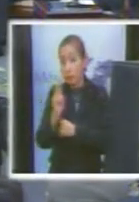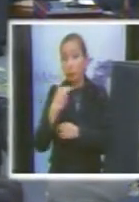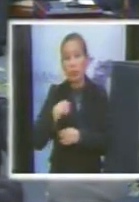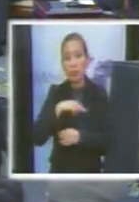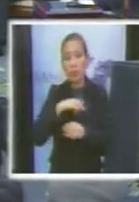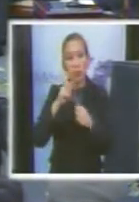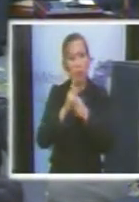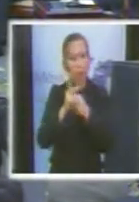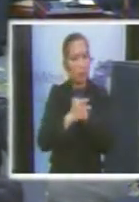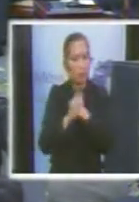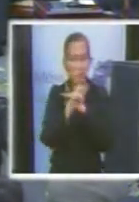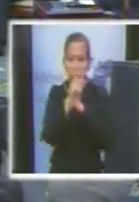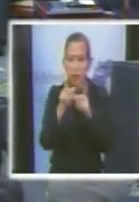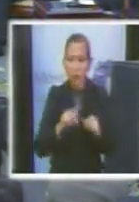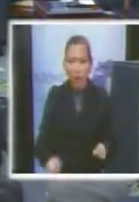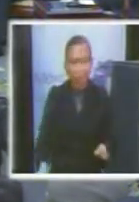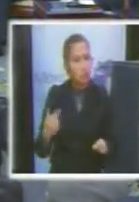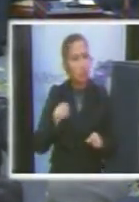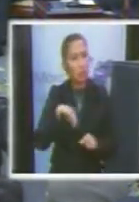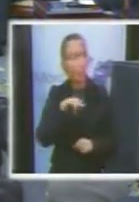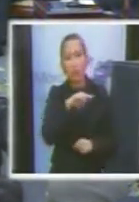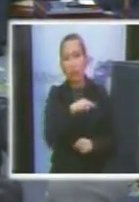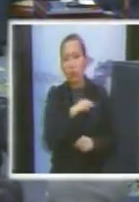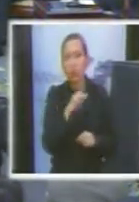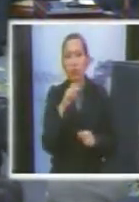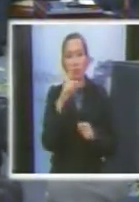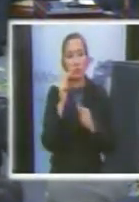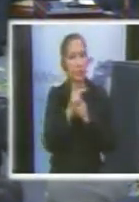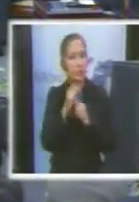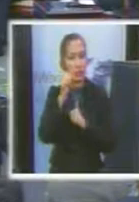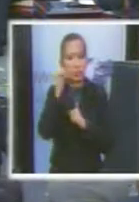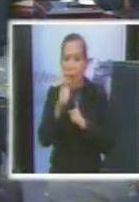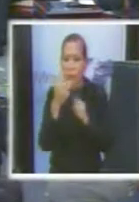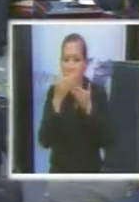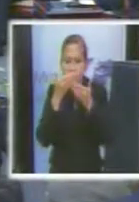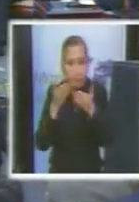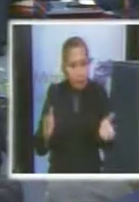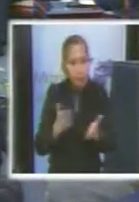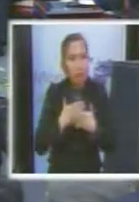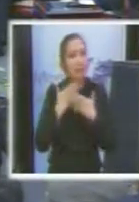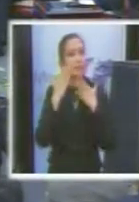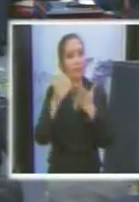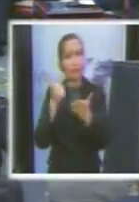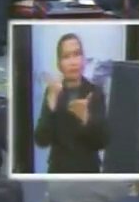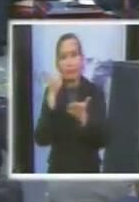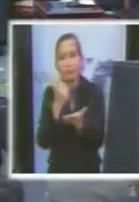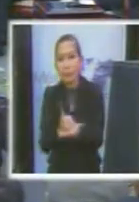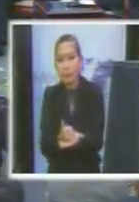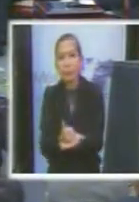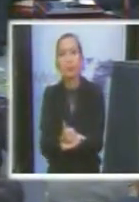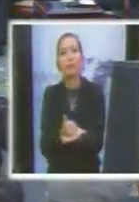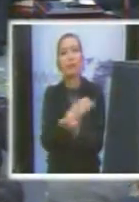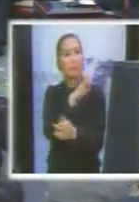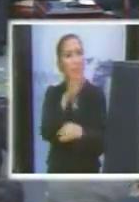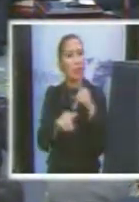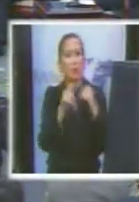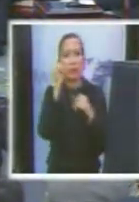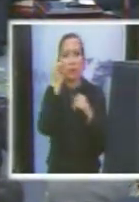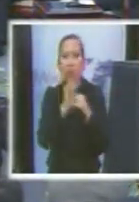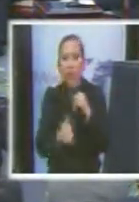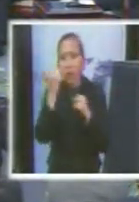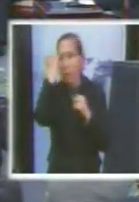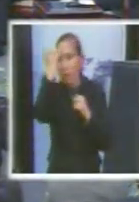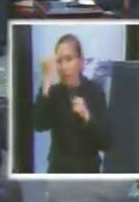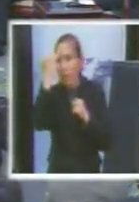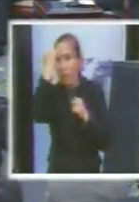un país pacífico, somos un país siempre dispuesto a colaborar en todas aquellas